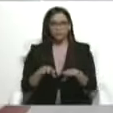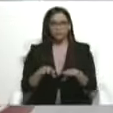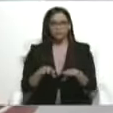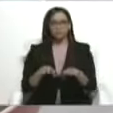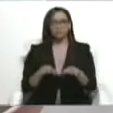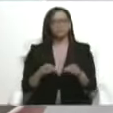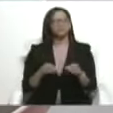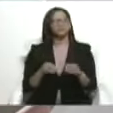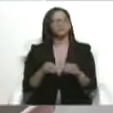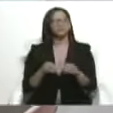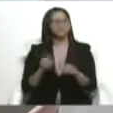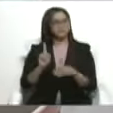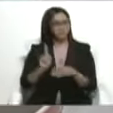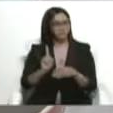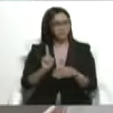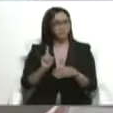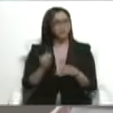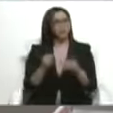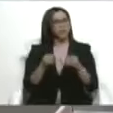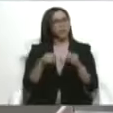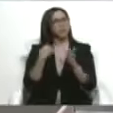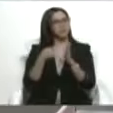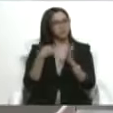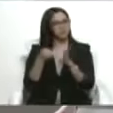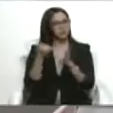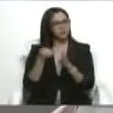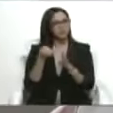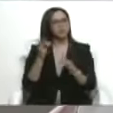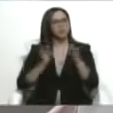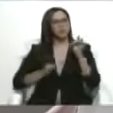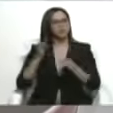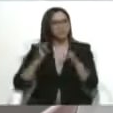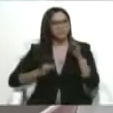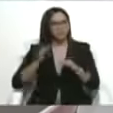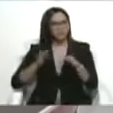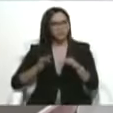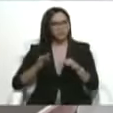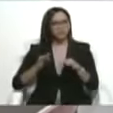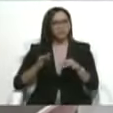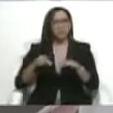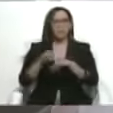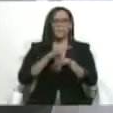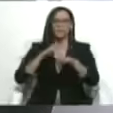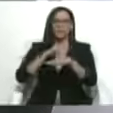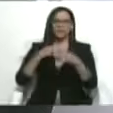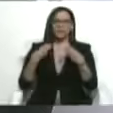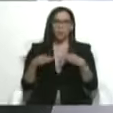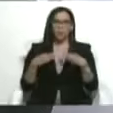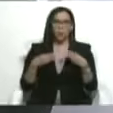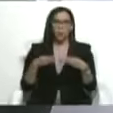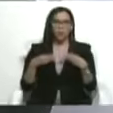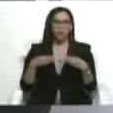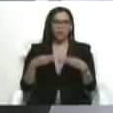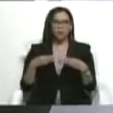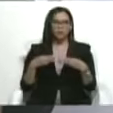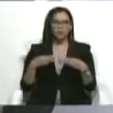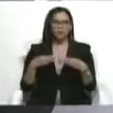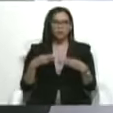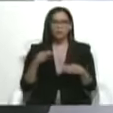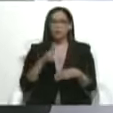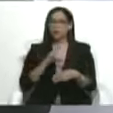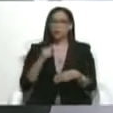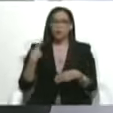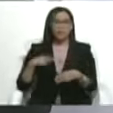ante los órganos auxiliares de justicia, ante el Ministerio Público, no